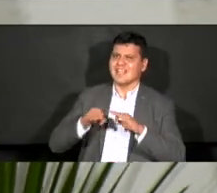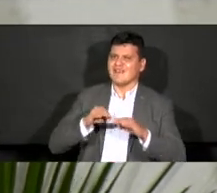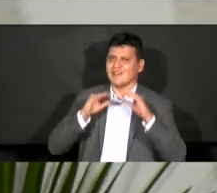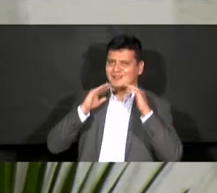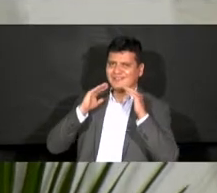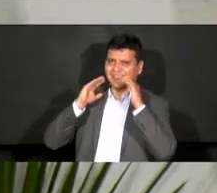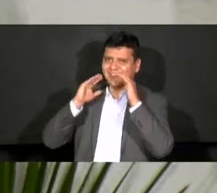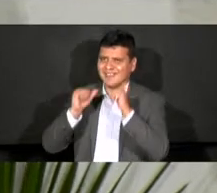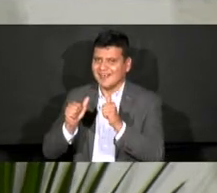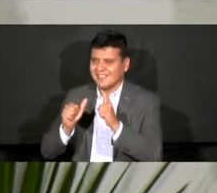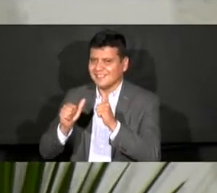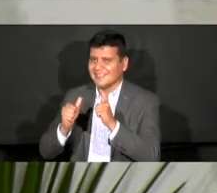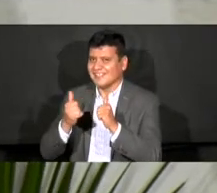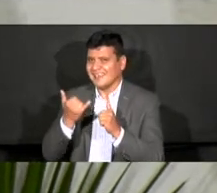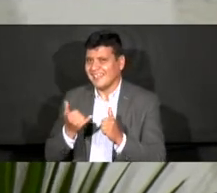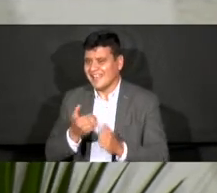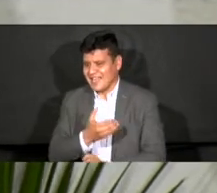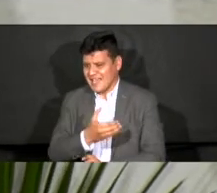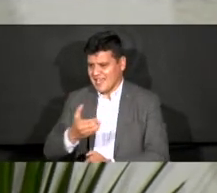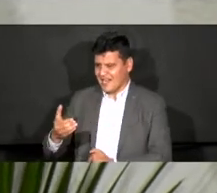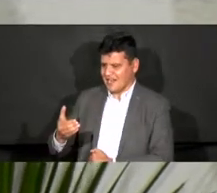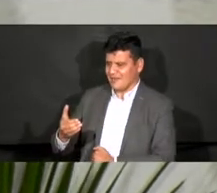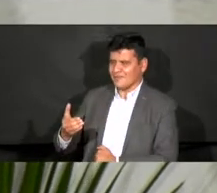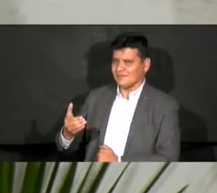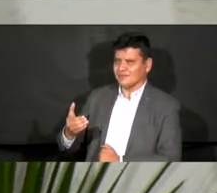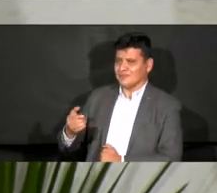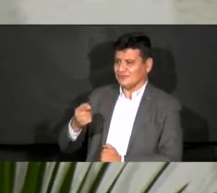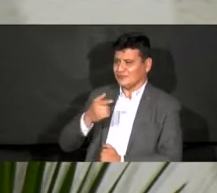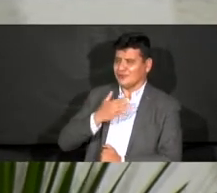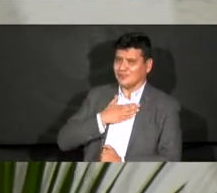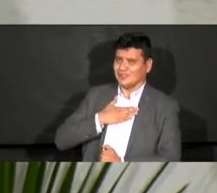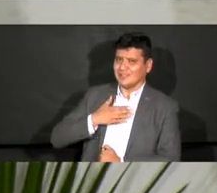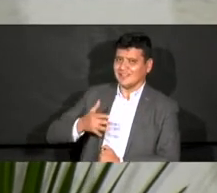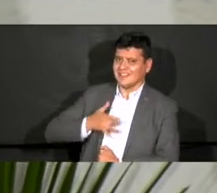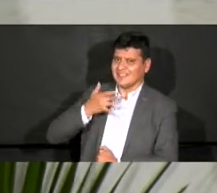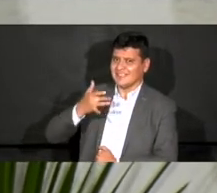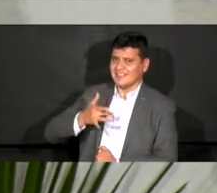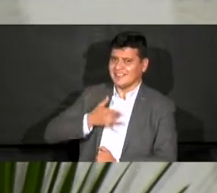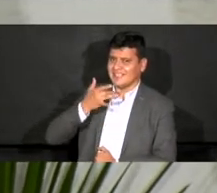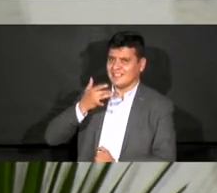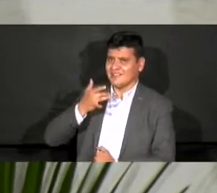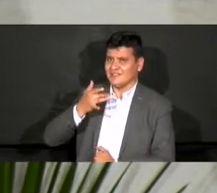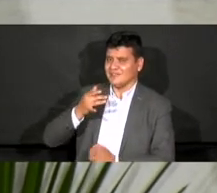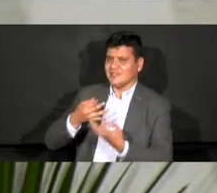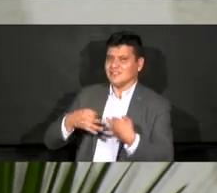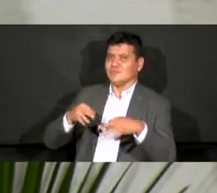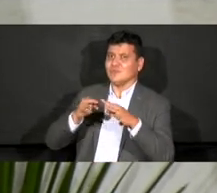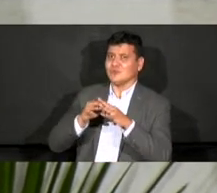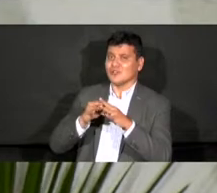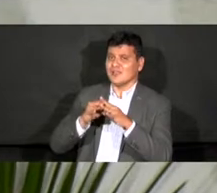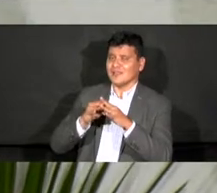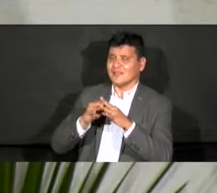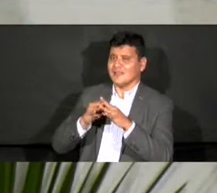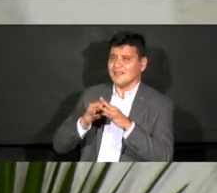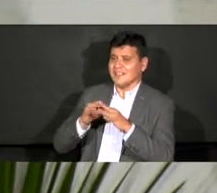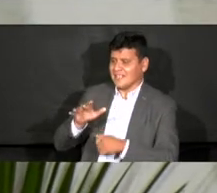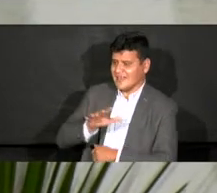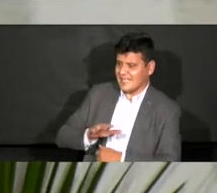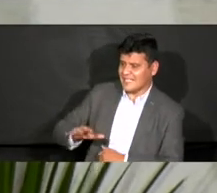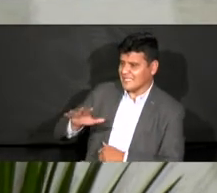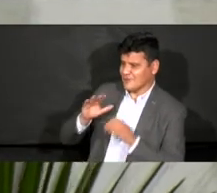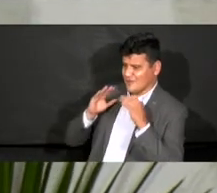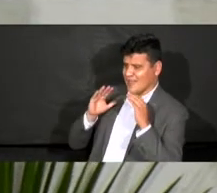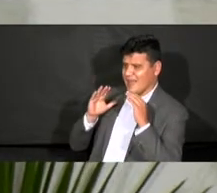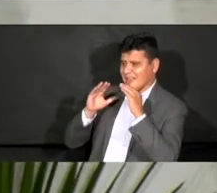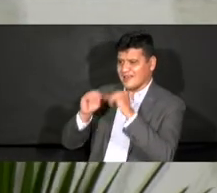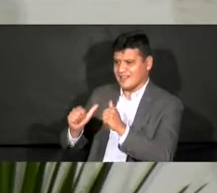no puedo omitir mencionar la importancia que el sector agropecuario tiene para su estado y para